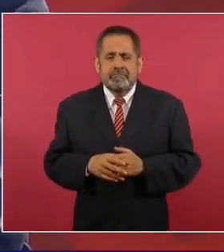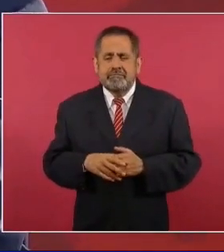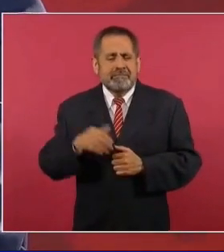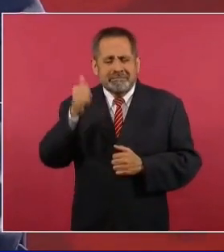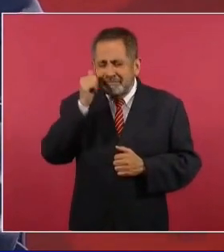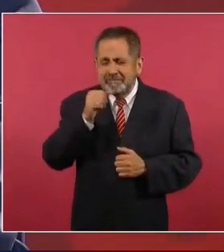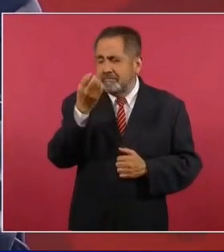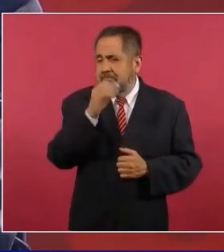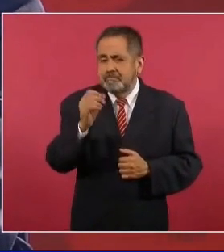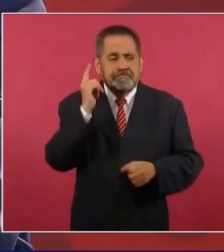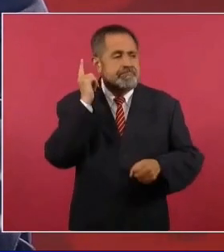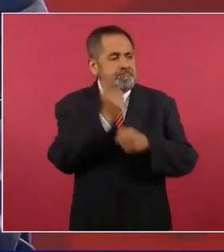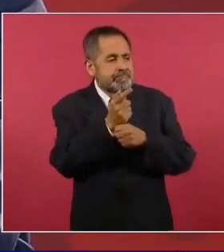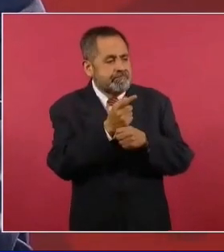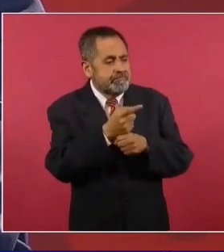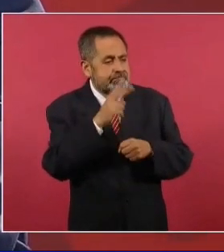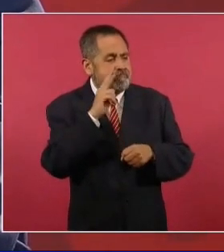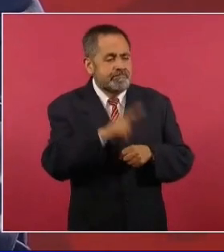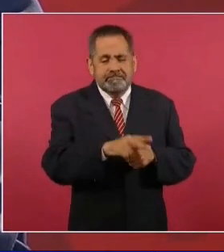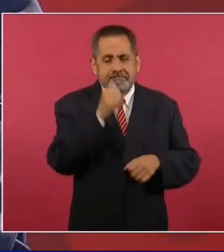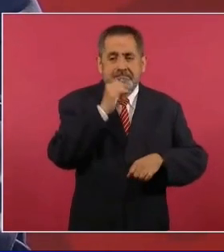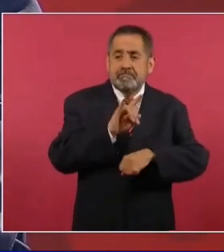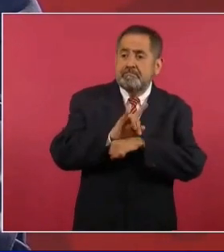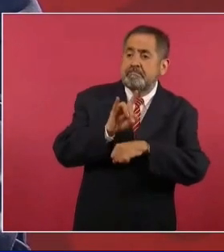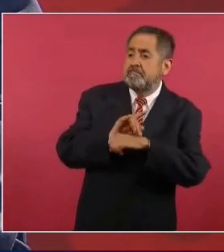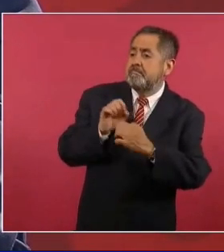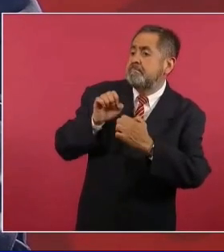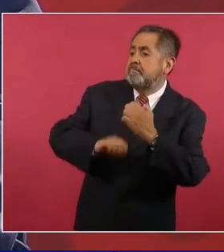descubrirse, como todos los engaños.